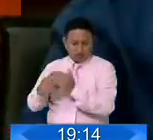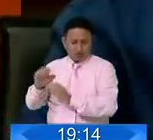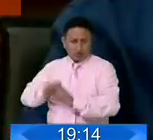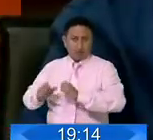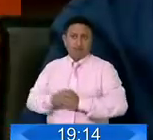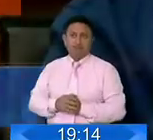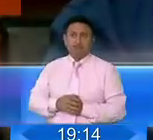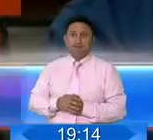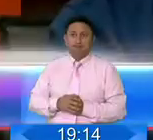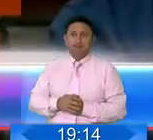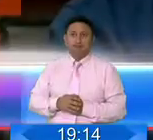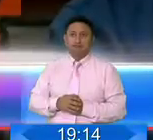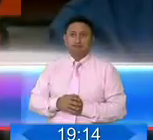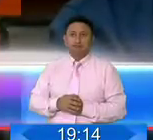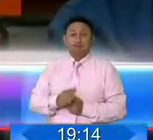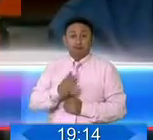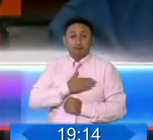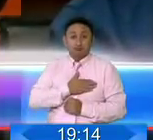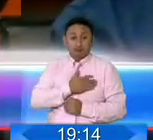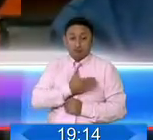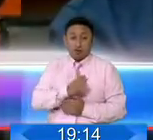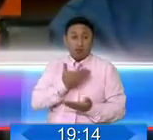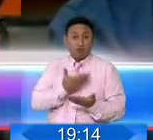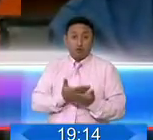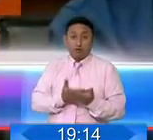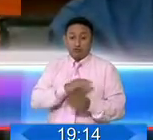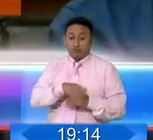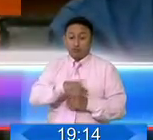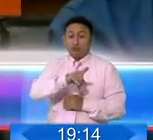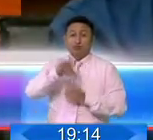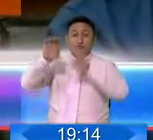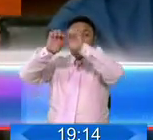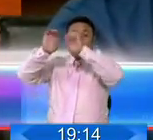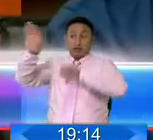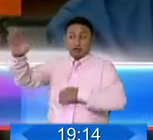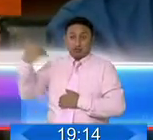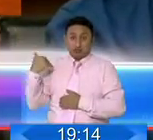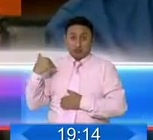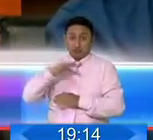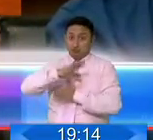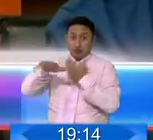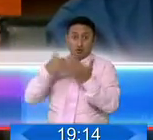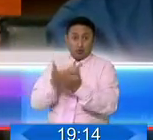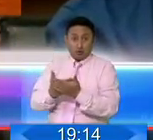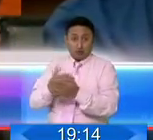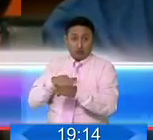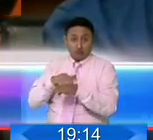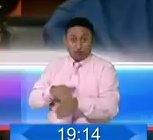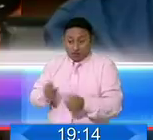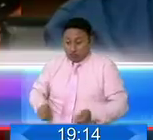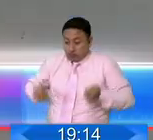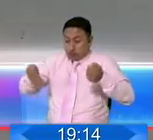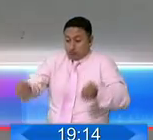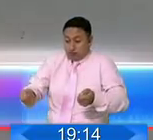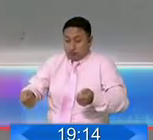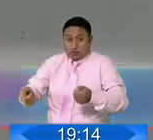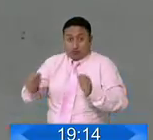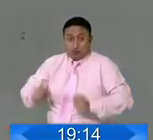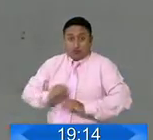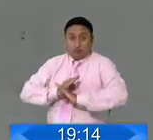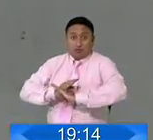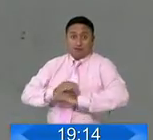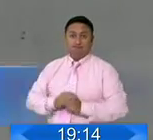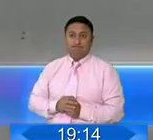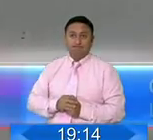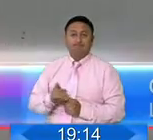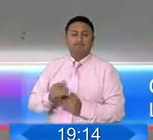todo caso, nosotros tendremos todas nuestras pruebas, la empresa debe de tener todas las pruebas necesarias para su defensa. Los procesos